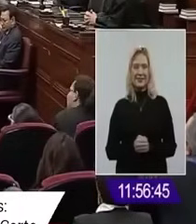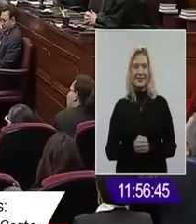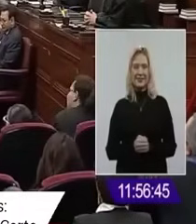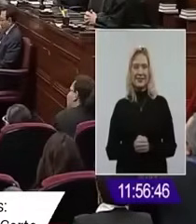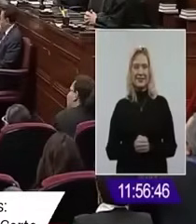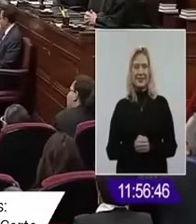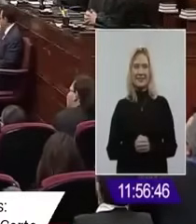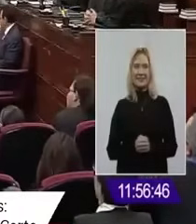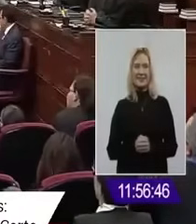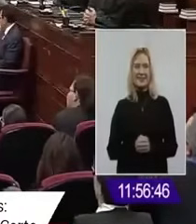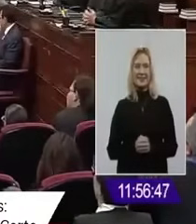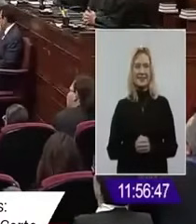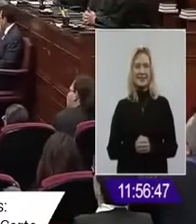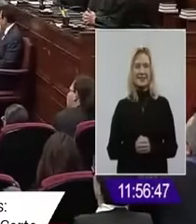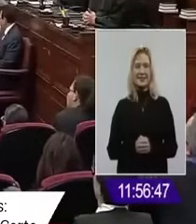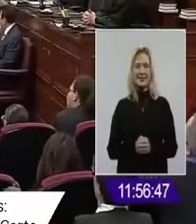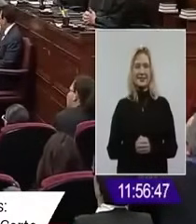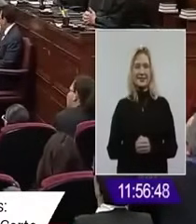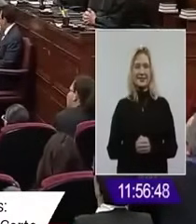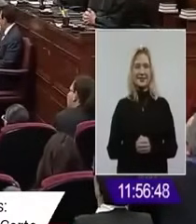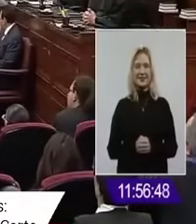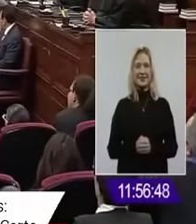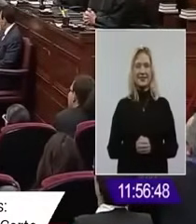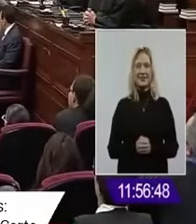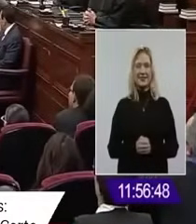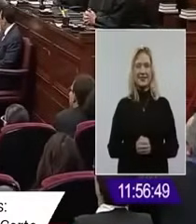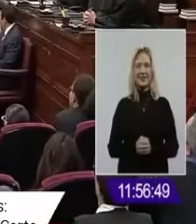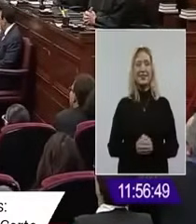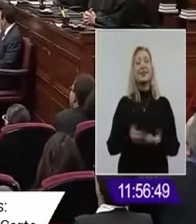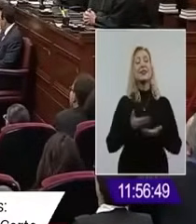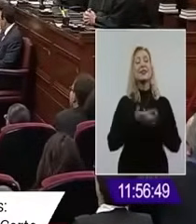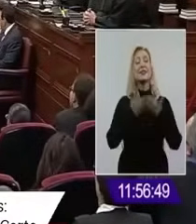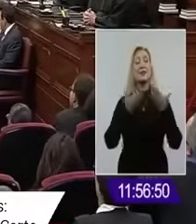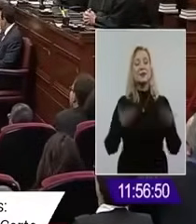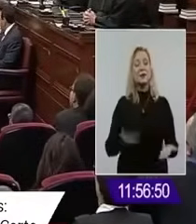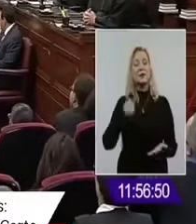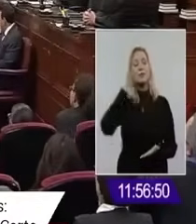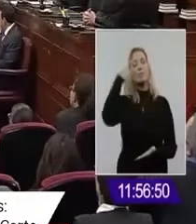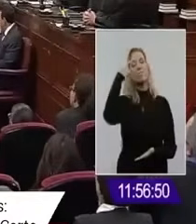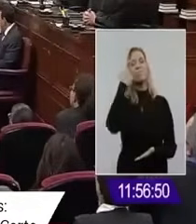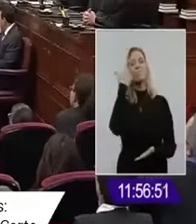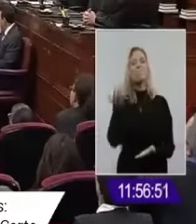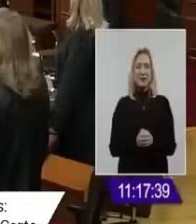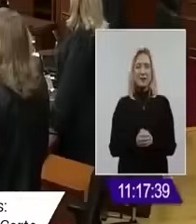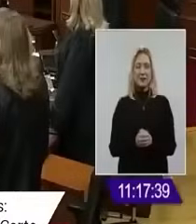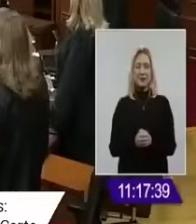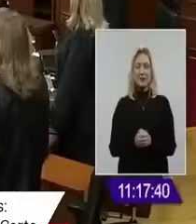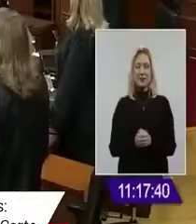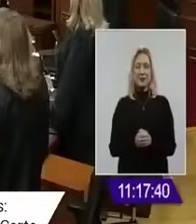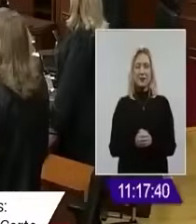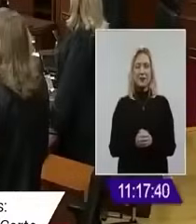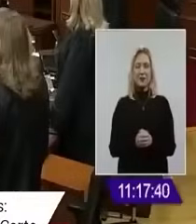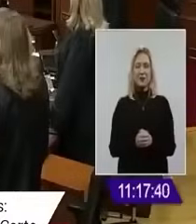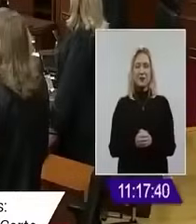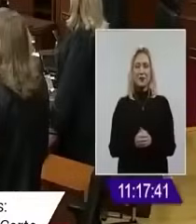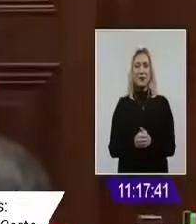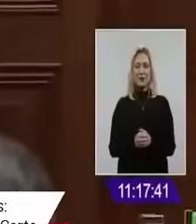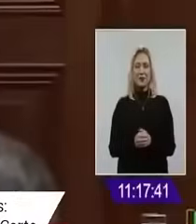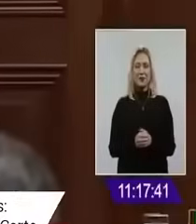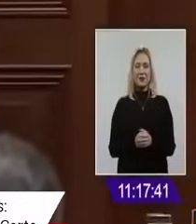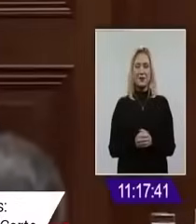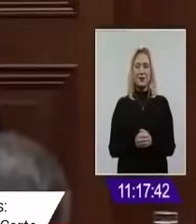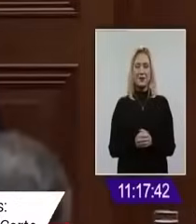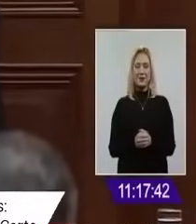ella parte de quienes han justificado por qué se viola la Constitución, por qué los ministros violan la